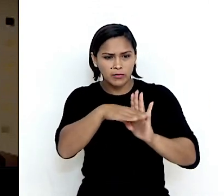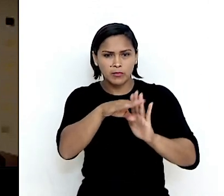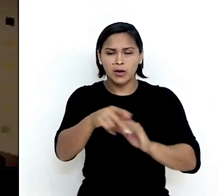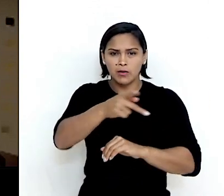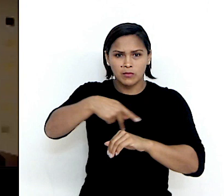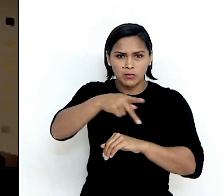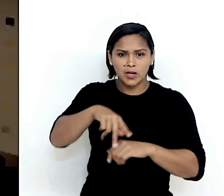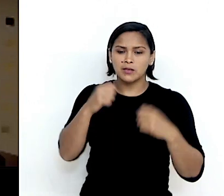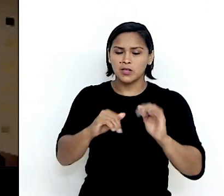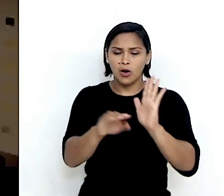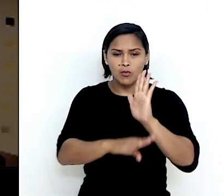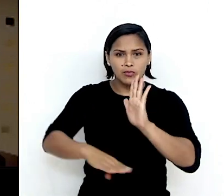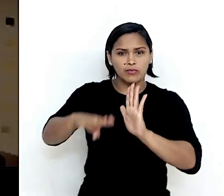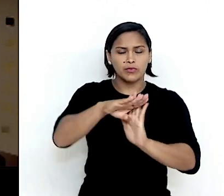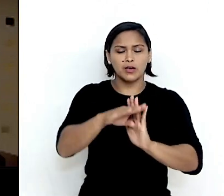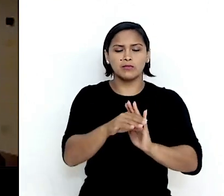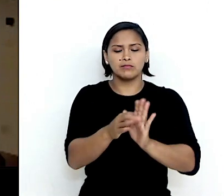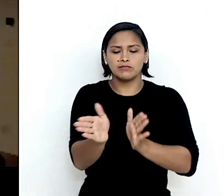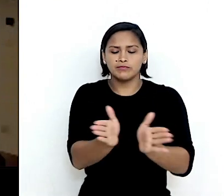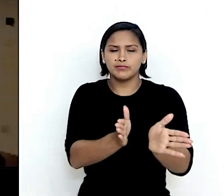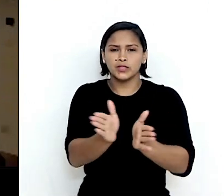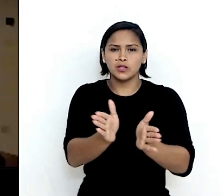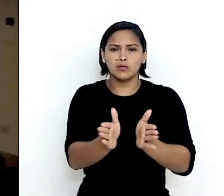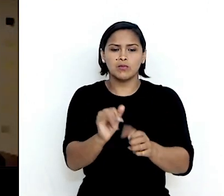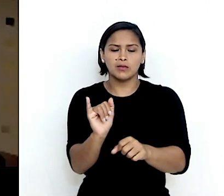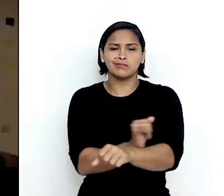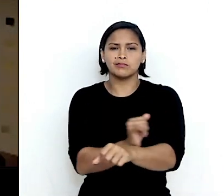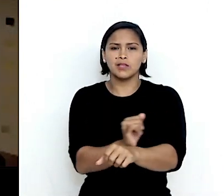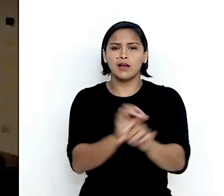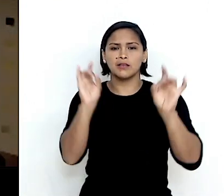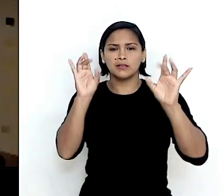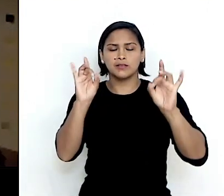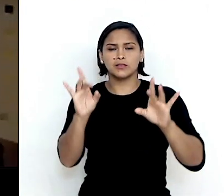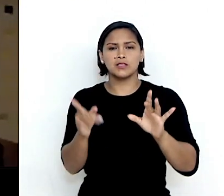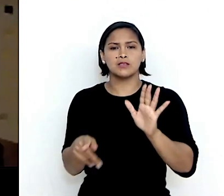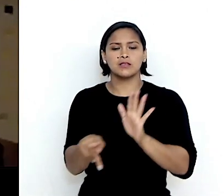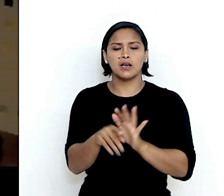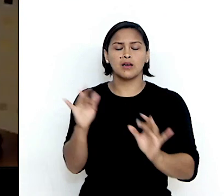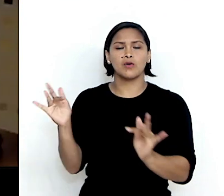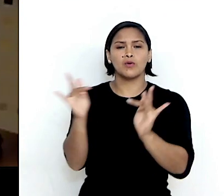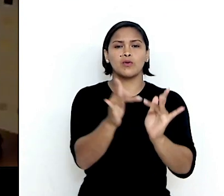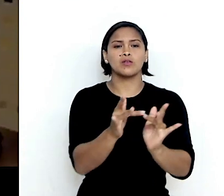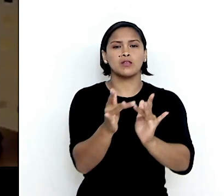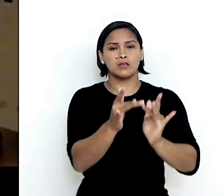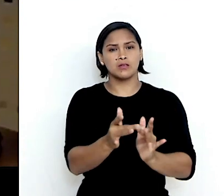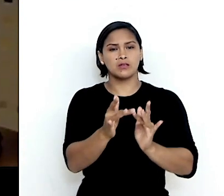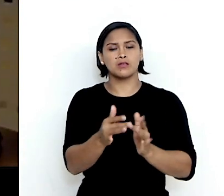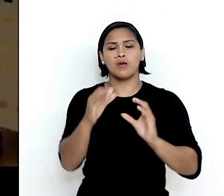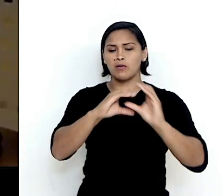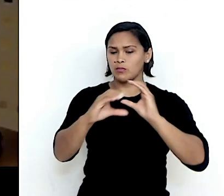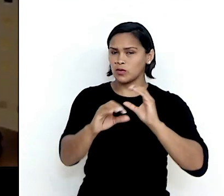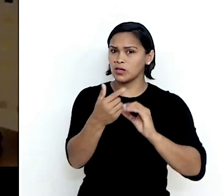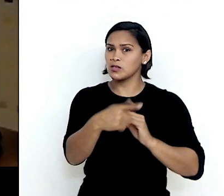una hoja de ruta que releve la digitalización y la conectividad como insumos fundamentales para mejorar la calidad de vida de millones